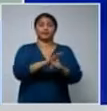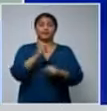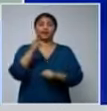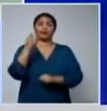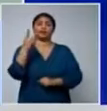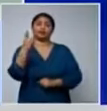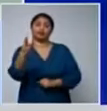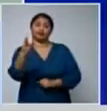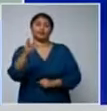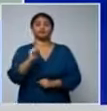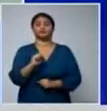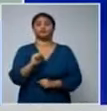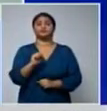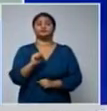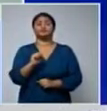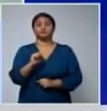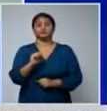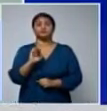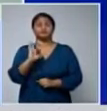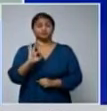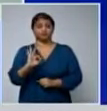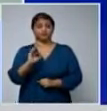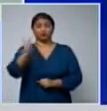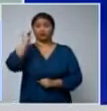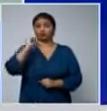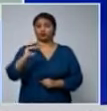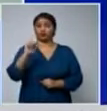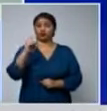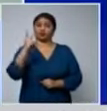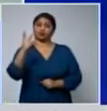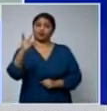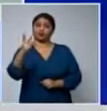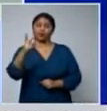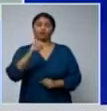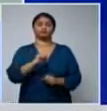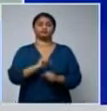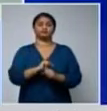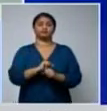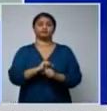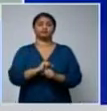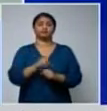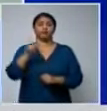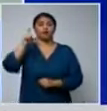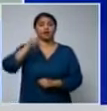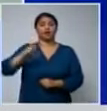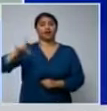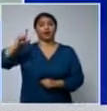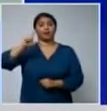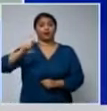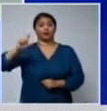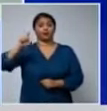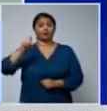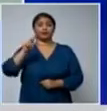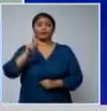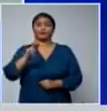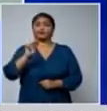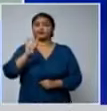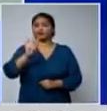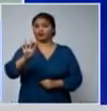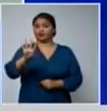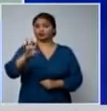Ciudad Redondo con 2. Camagüey, 24 casos autóctonos.